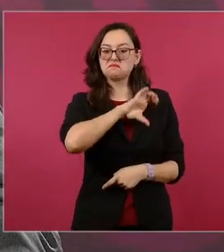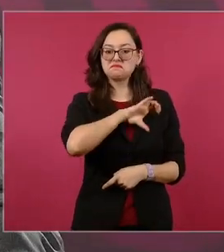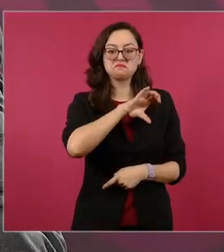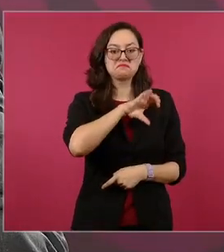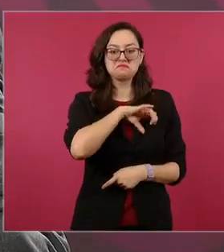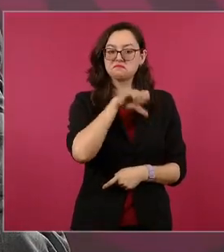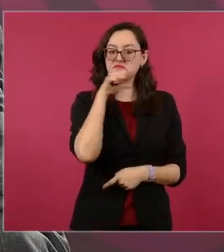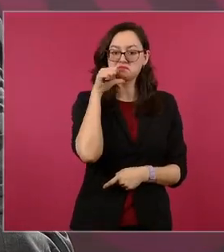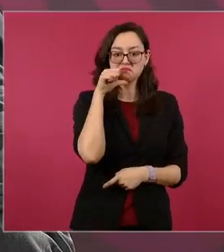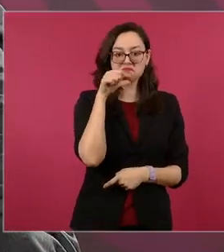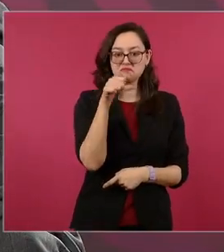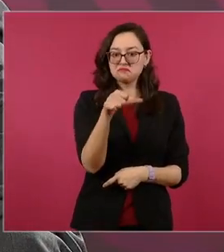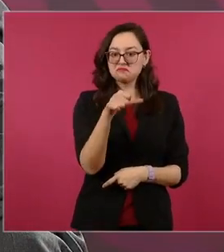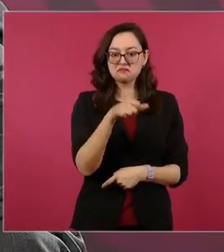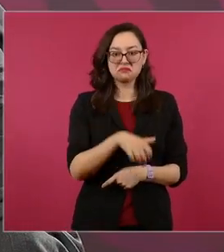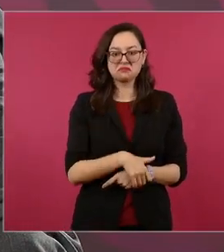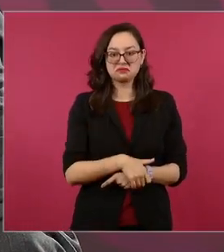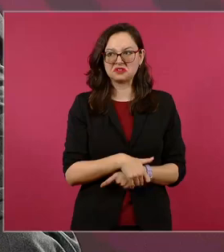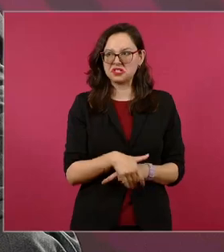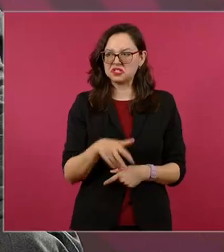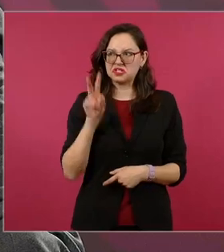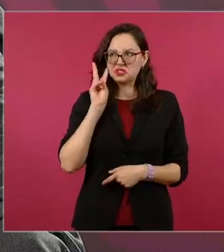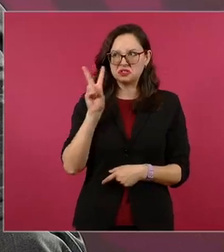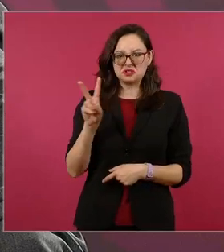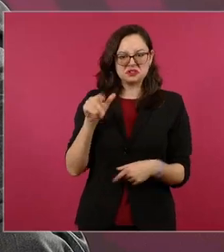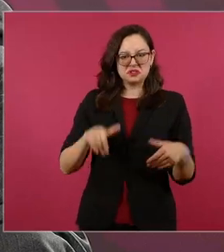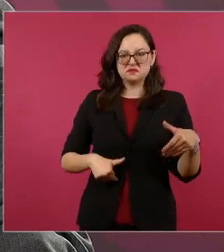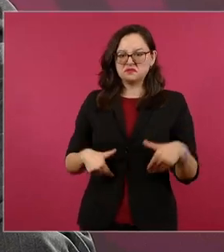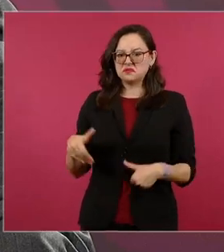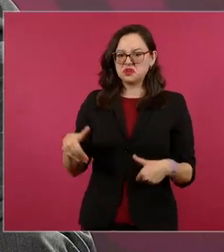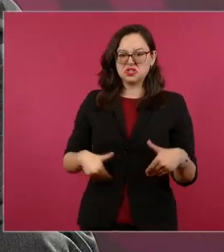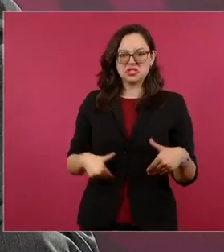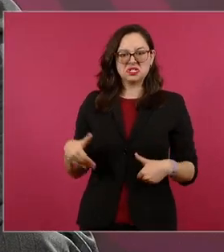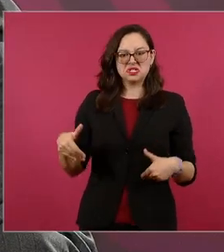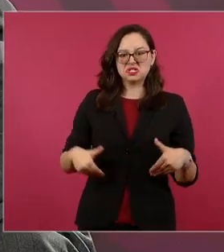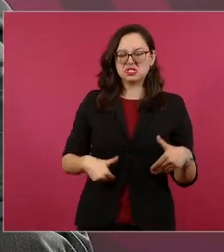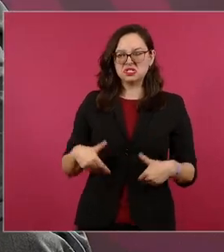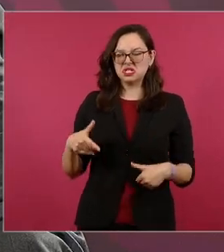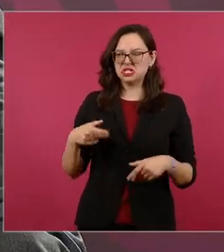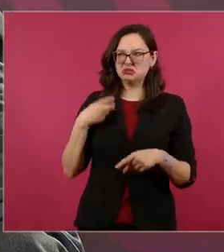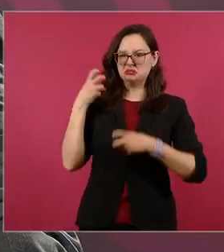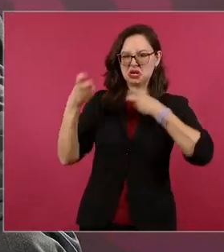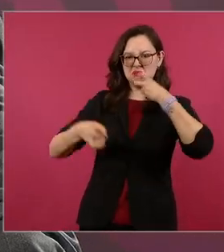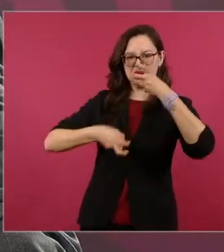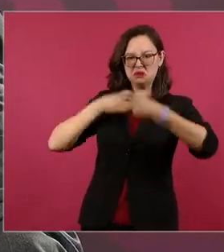que les molesta verme y hasta me insultan,